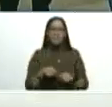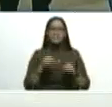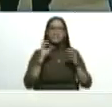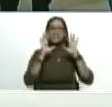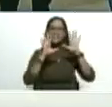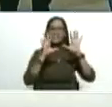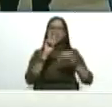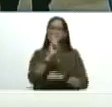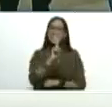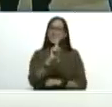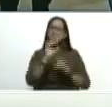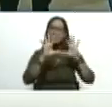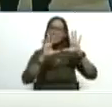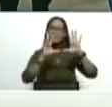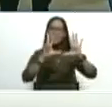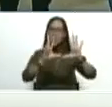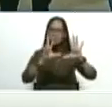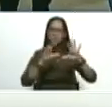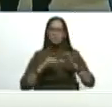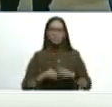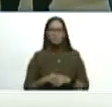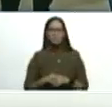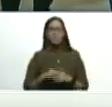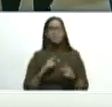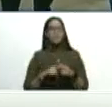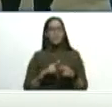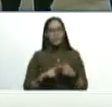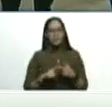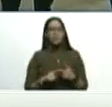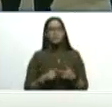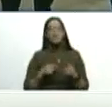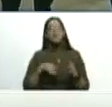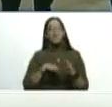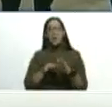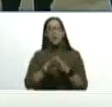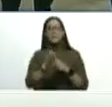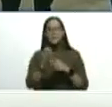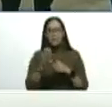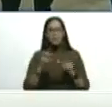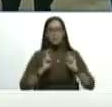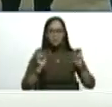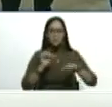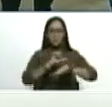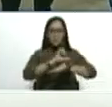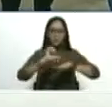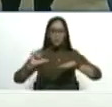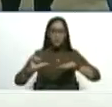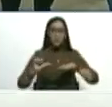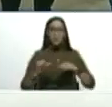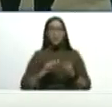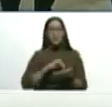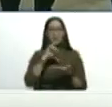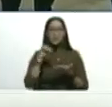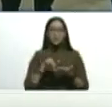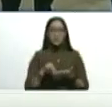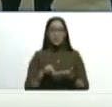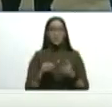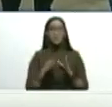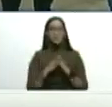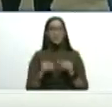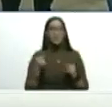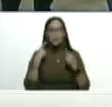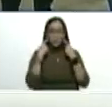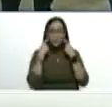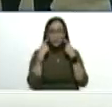118 trasplantes. Así que vamos avanzando también a nivel nacional en todo lo que tiene